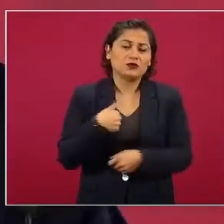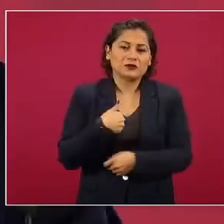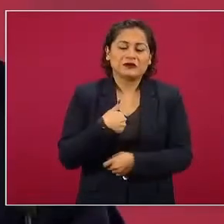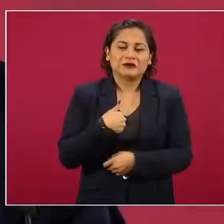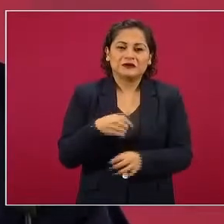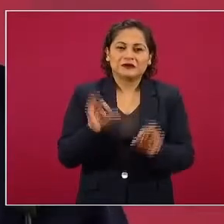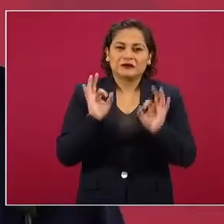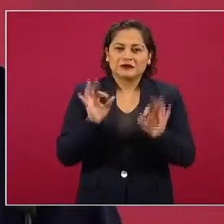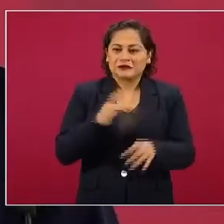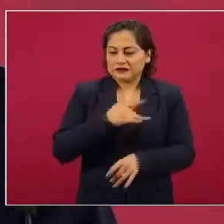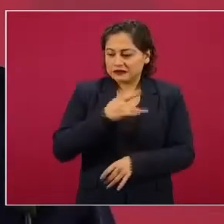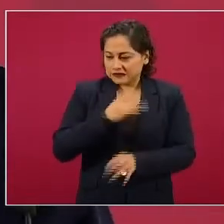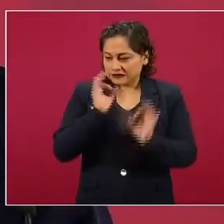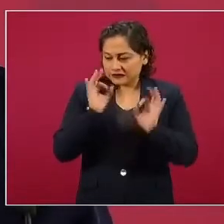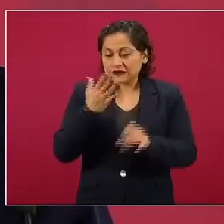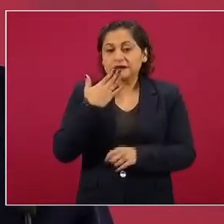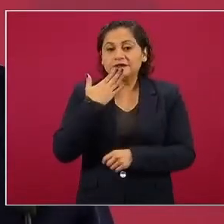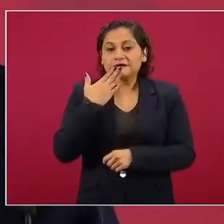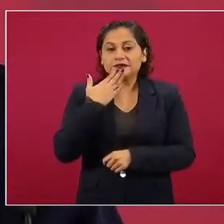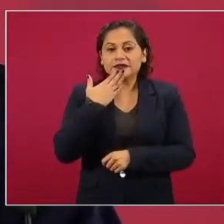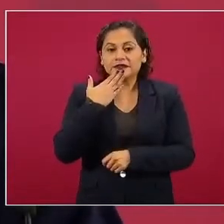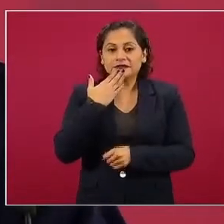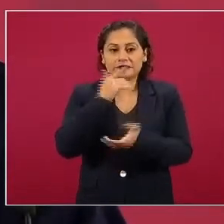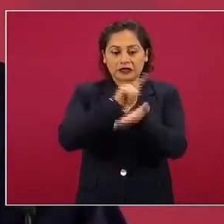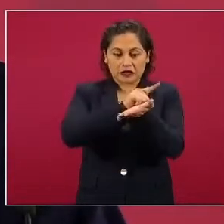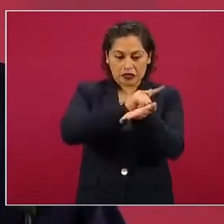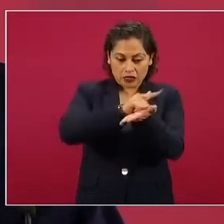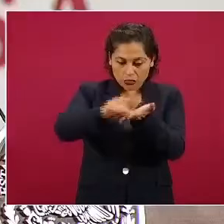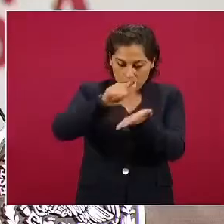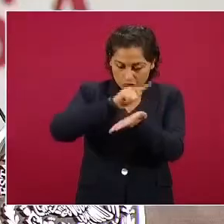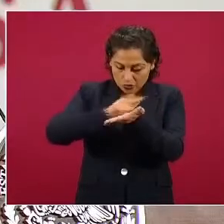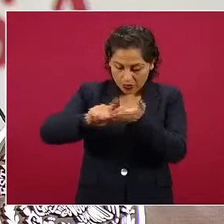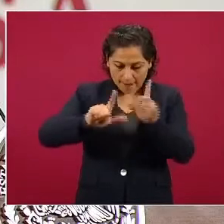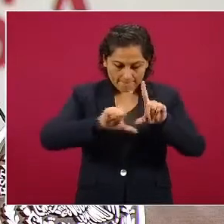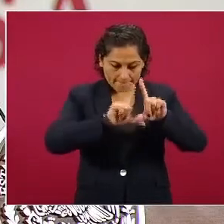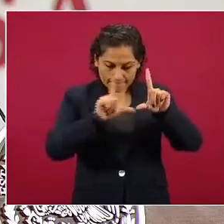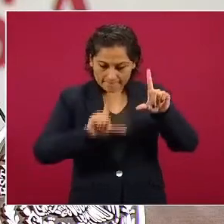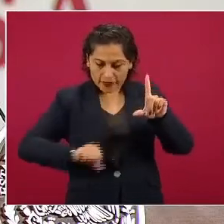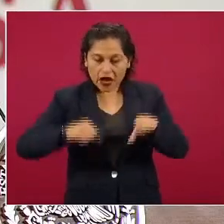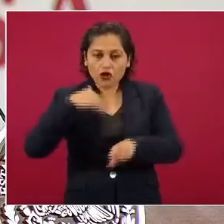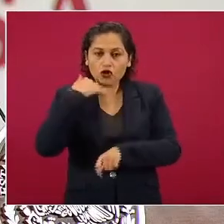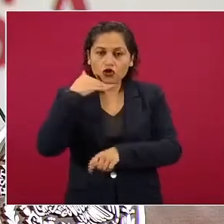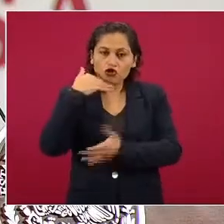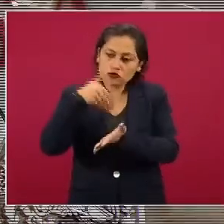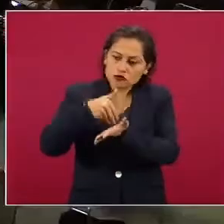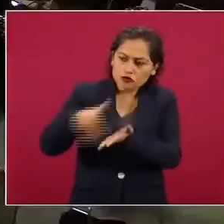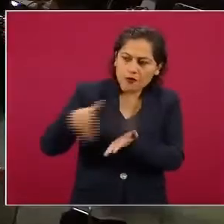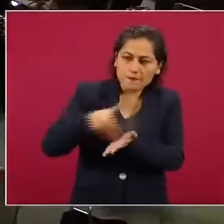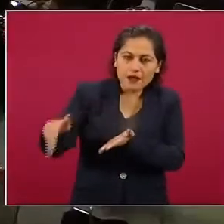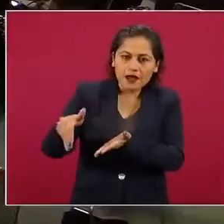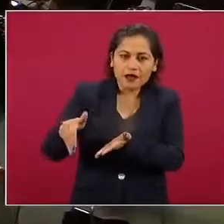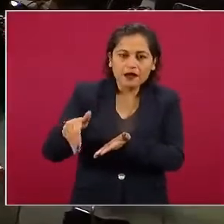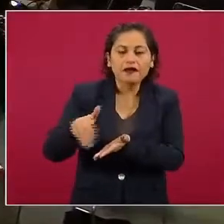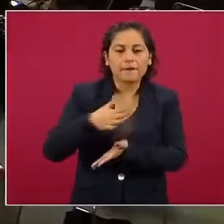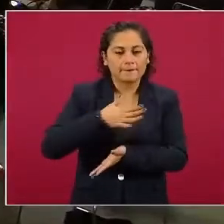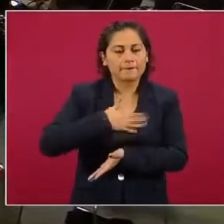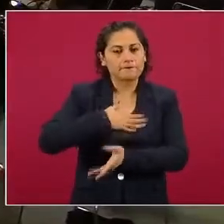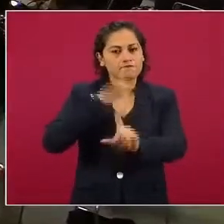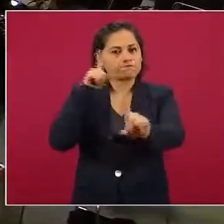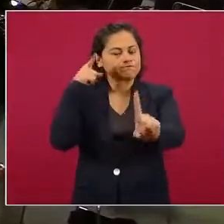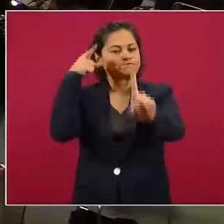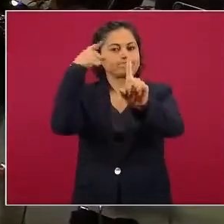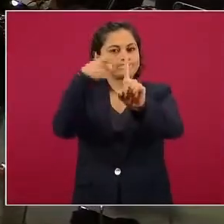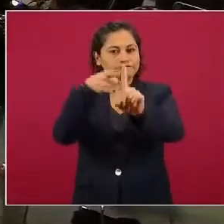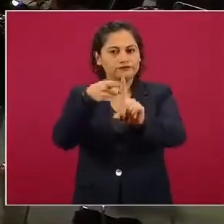el poder limpiar de corrupción al país. Es una misión. ¿No